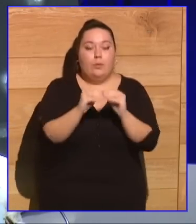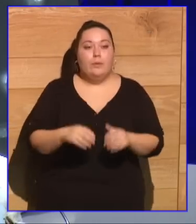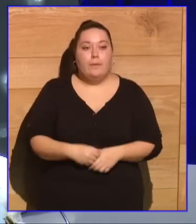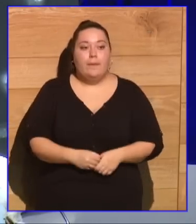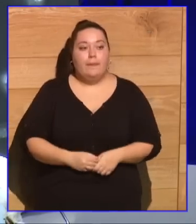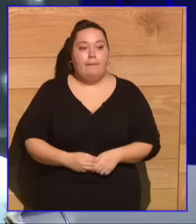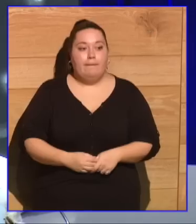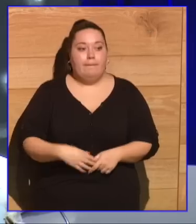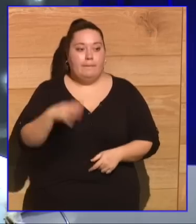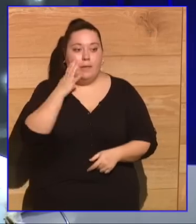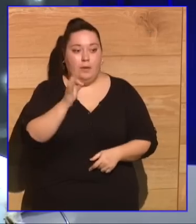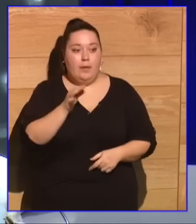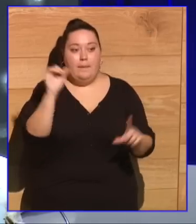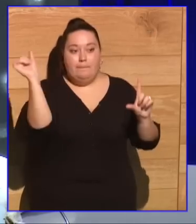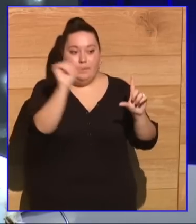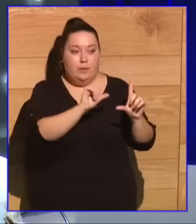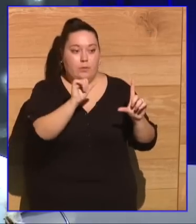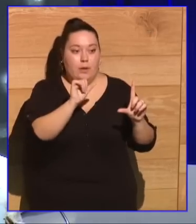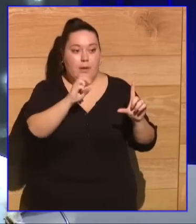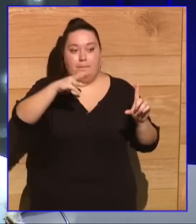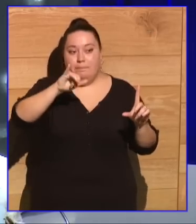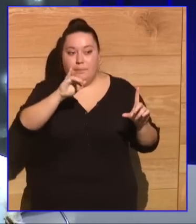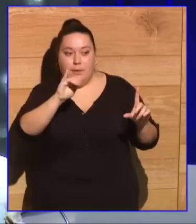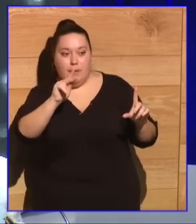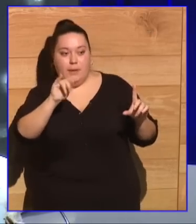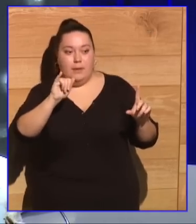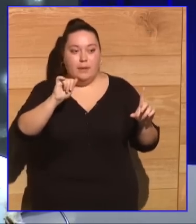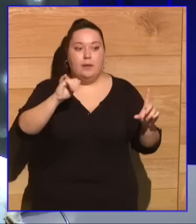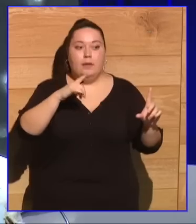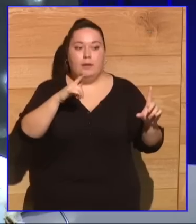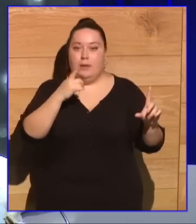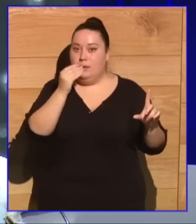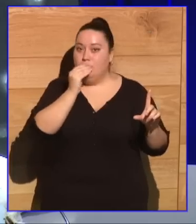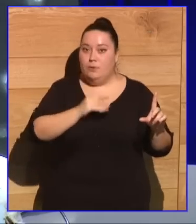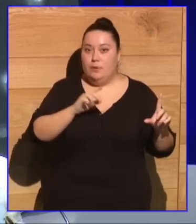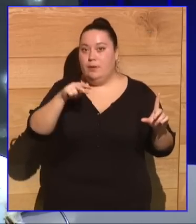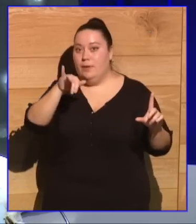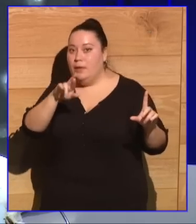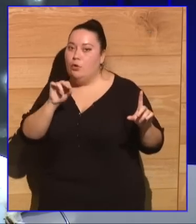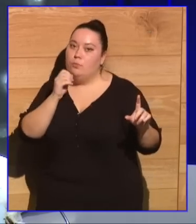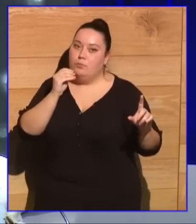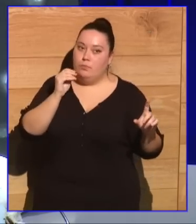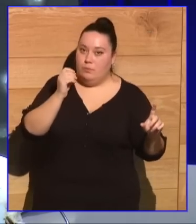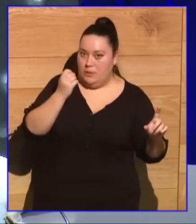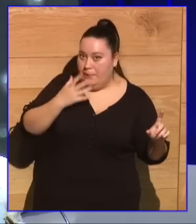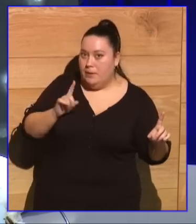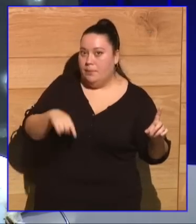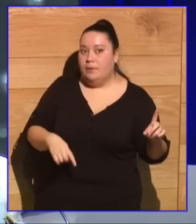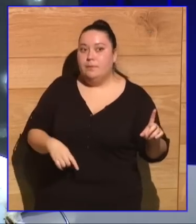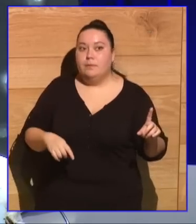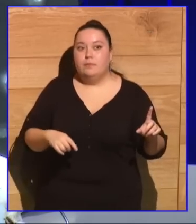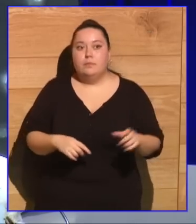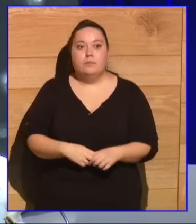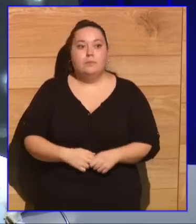está verdaderamente bien en esta película es Mickey Rourke. Es decir, la figura de De Niro sin duda es absolutamente fascinante en su papel de Lou